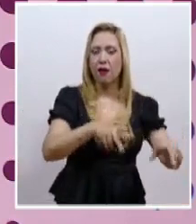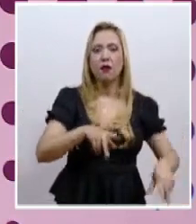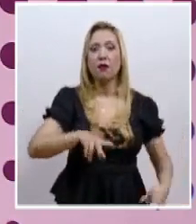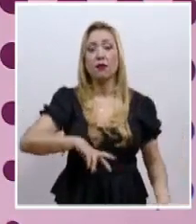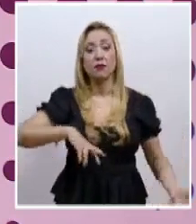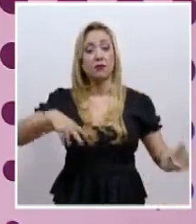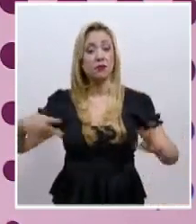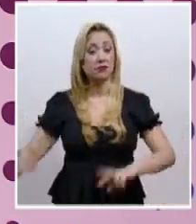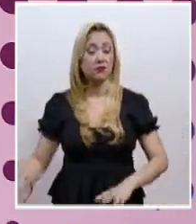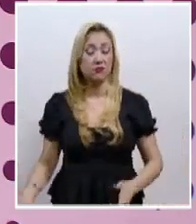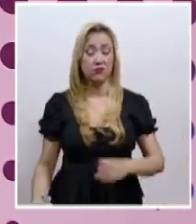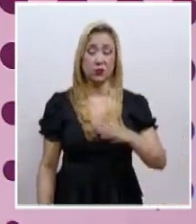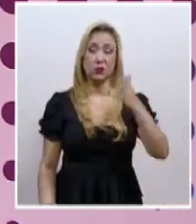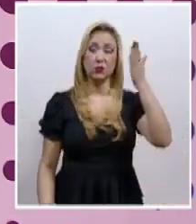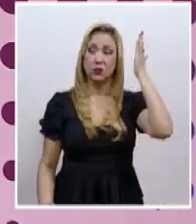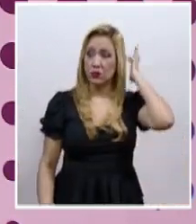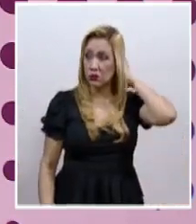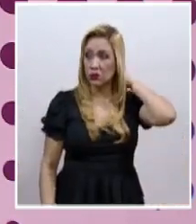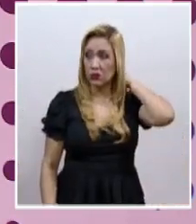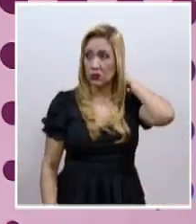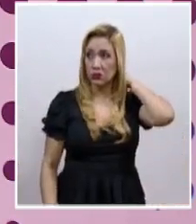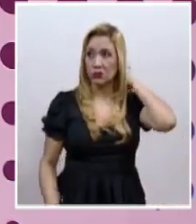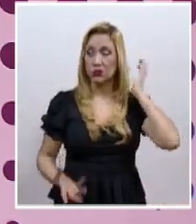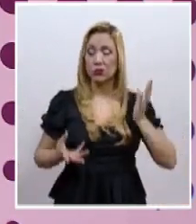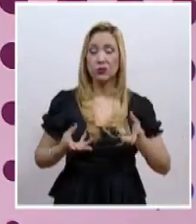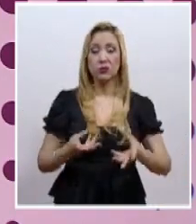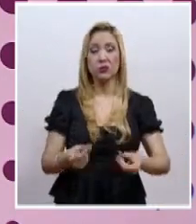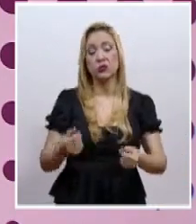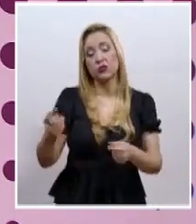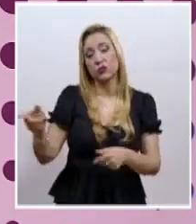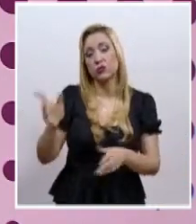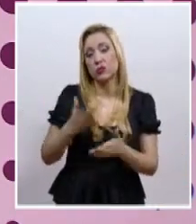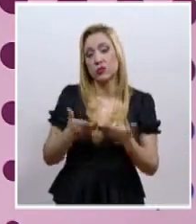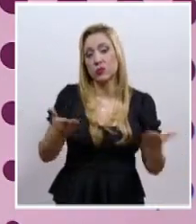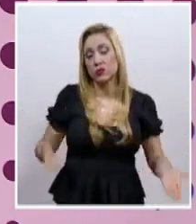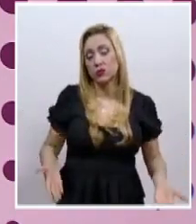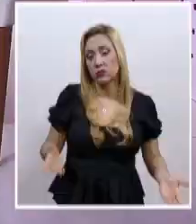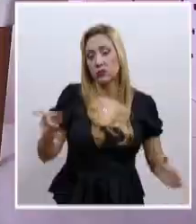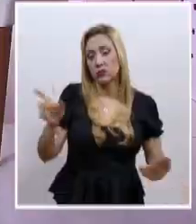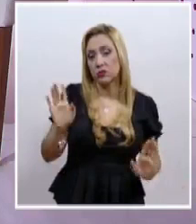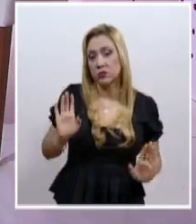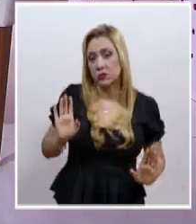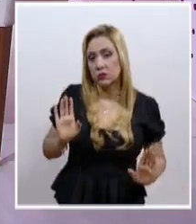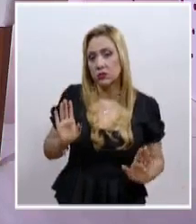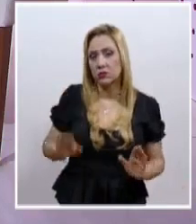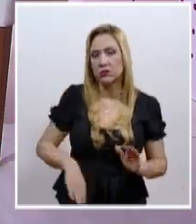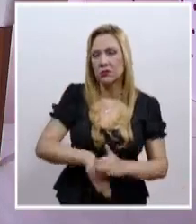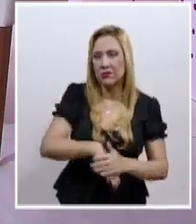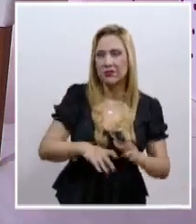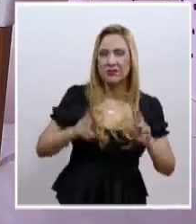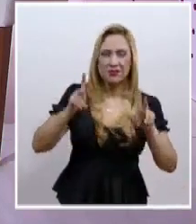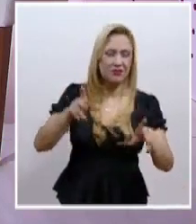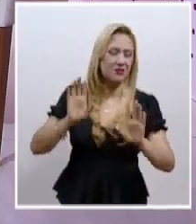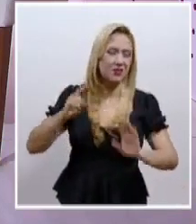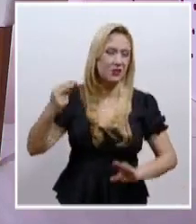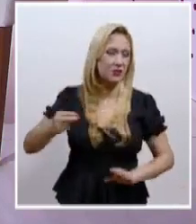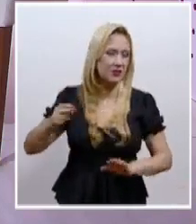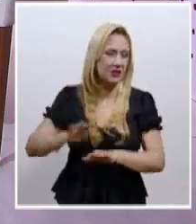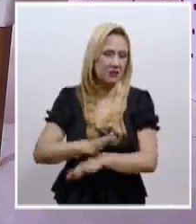se gasta en la Secretaría de Comunicaciones y Transportes, que ya tiene otro nombre de transportes, infraestructura, etcétera.